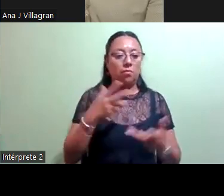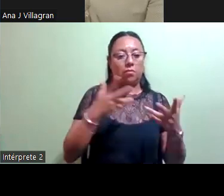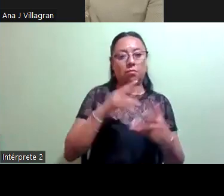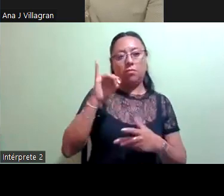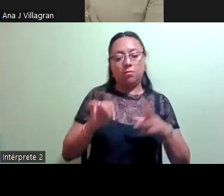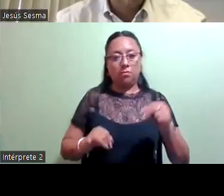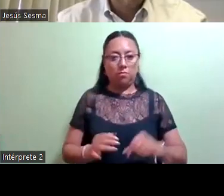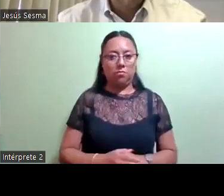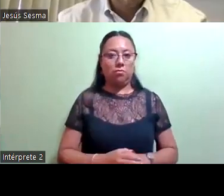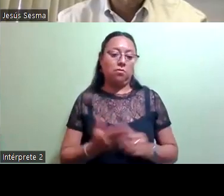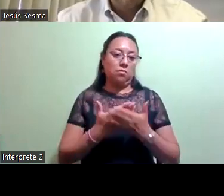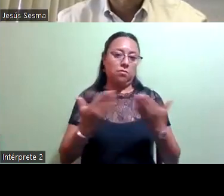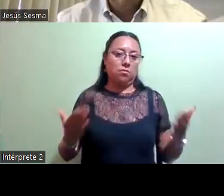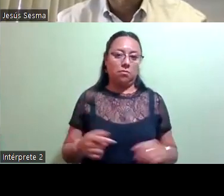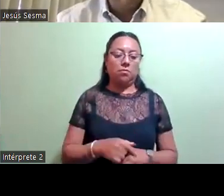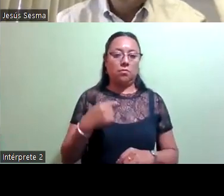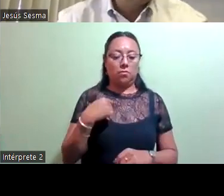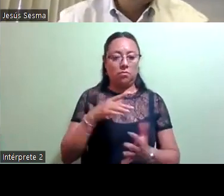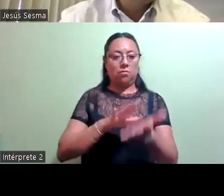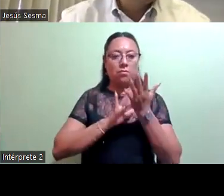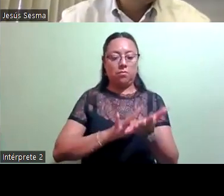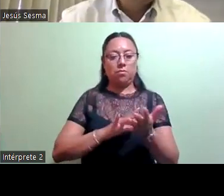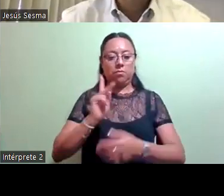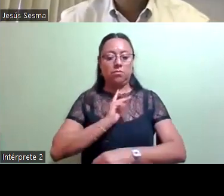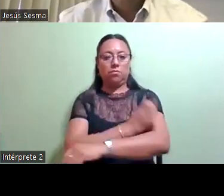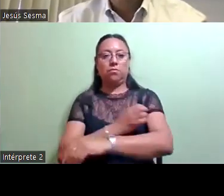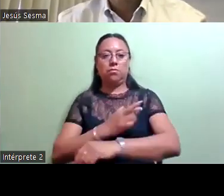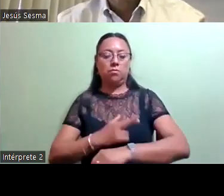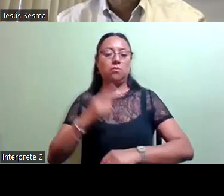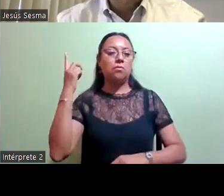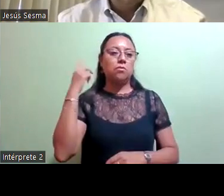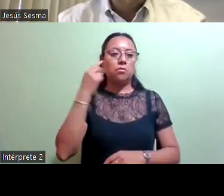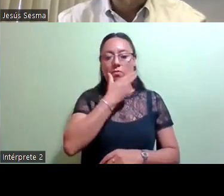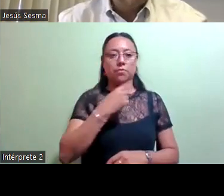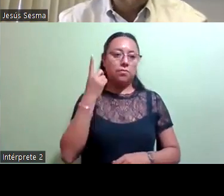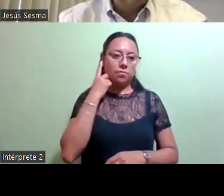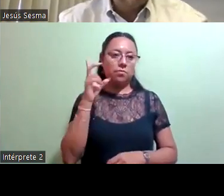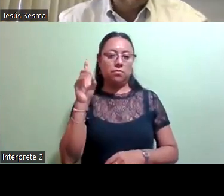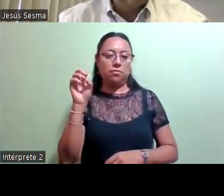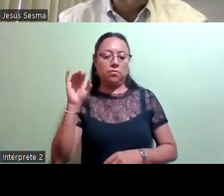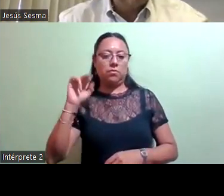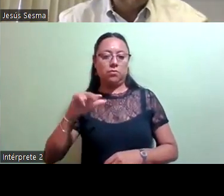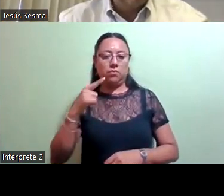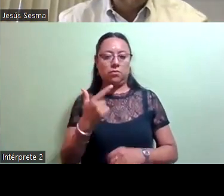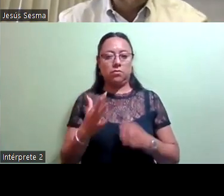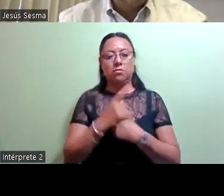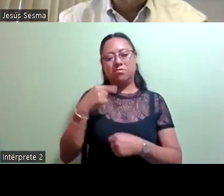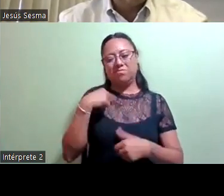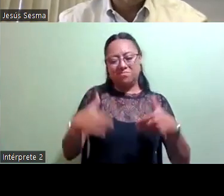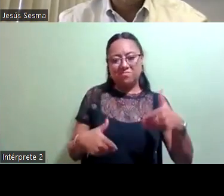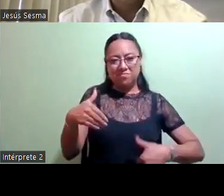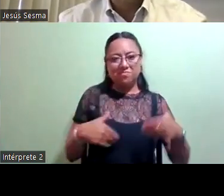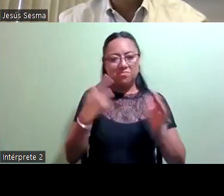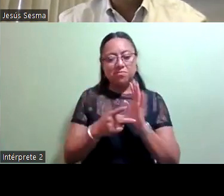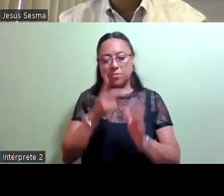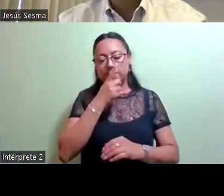Si bien, obviamente, respaldo la postura de mi coordinador, el diputado Federico Dorín, porque también me molesta mucho que vengan aquí nuevamente a decirnos